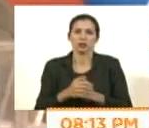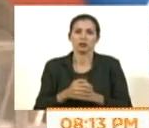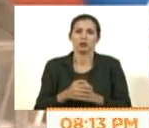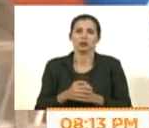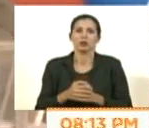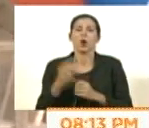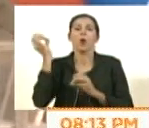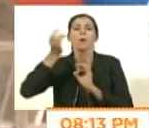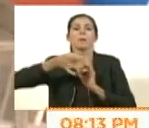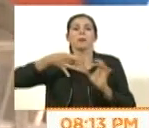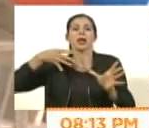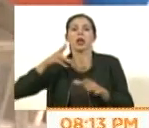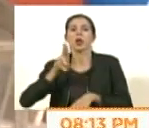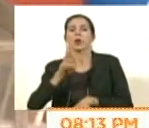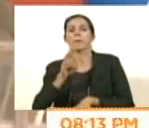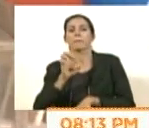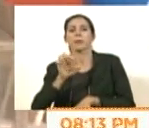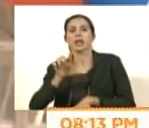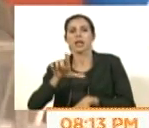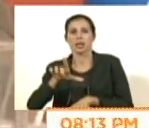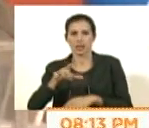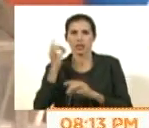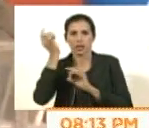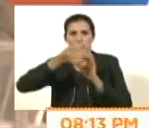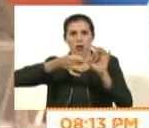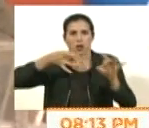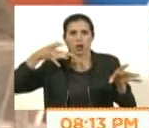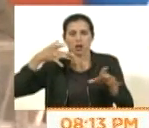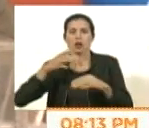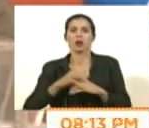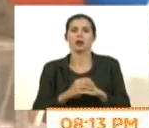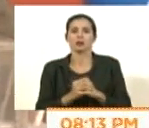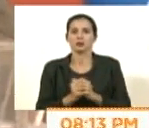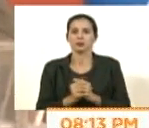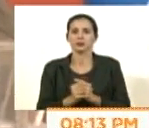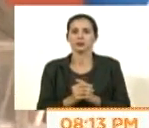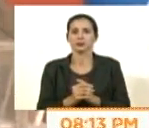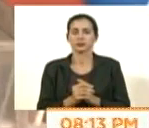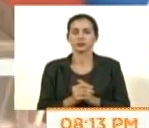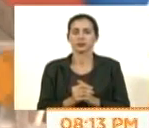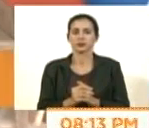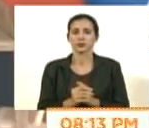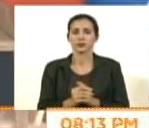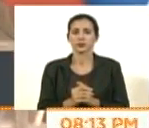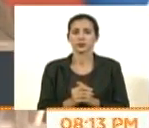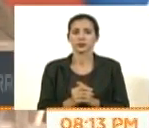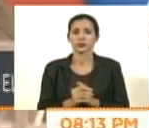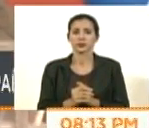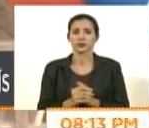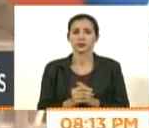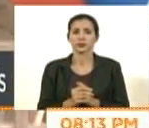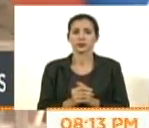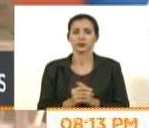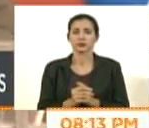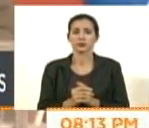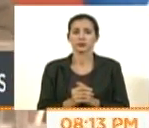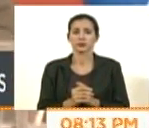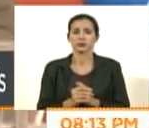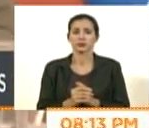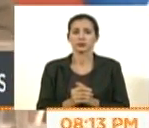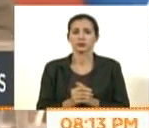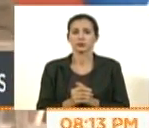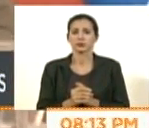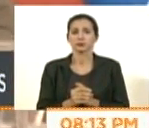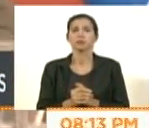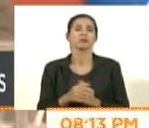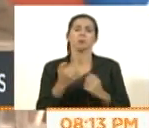UPEL, Universidad Pedagógica Experimental Libertador, donde se